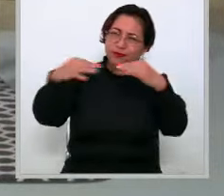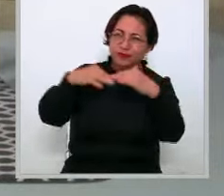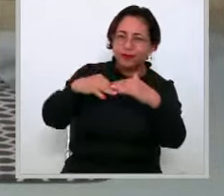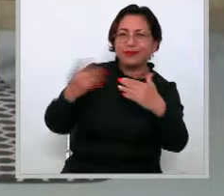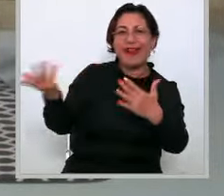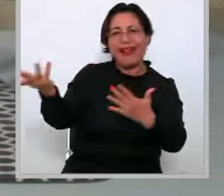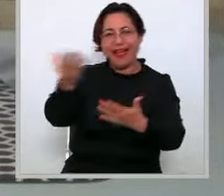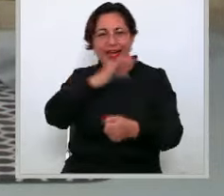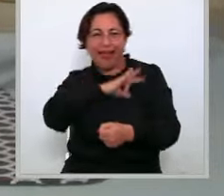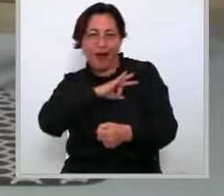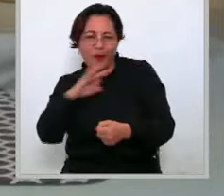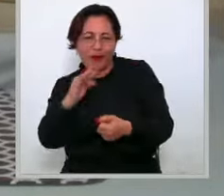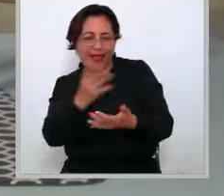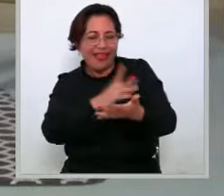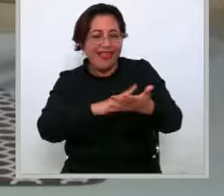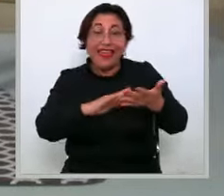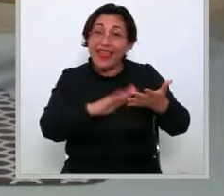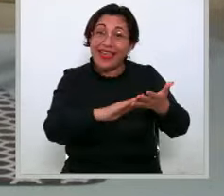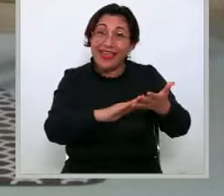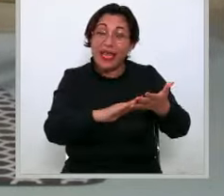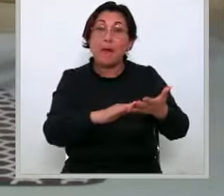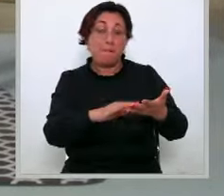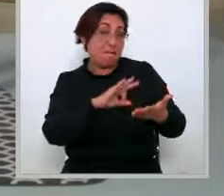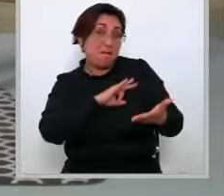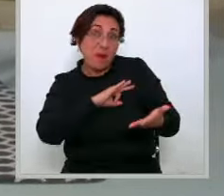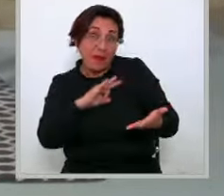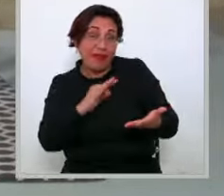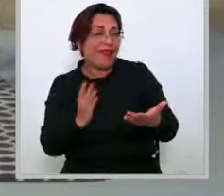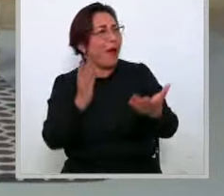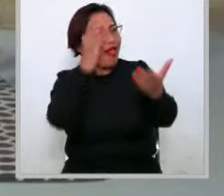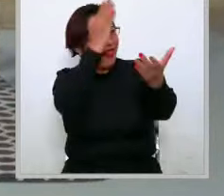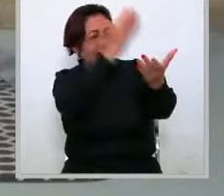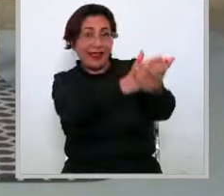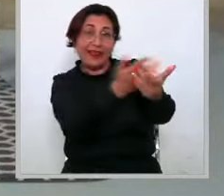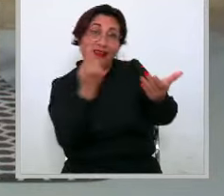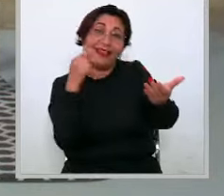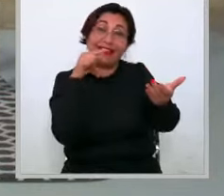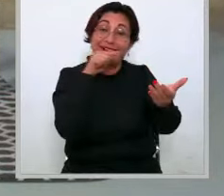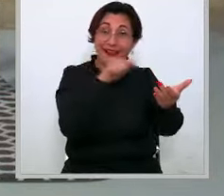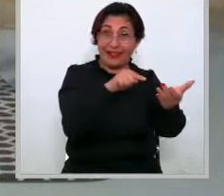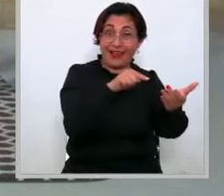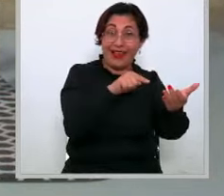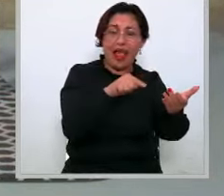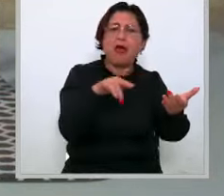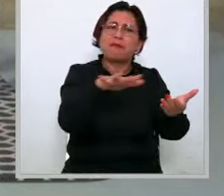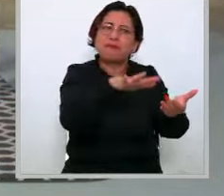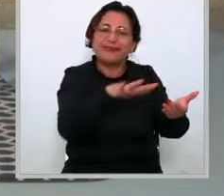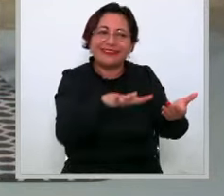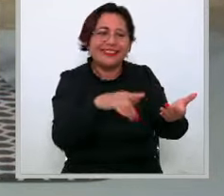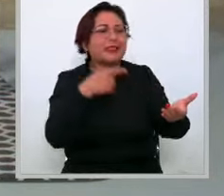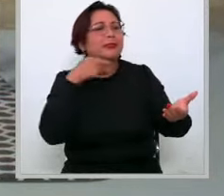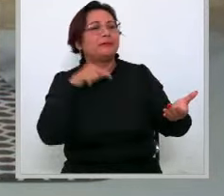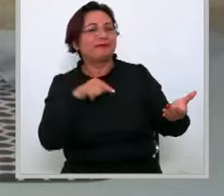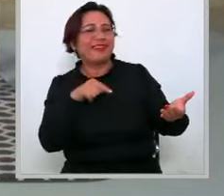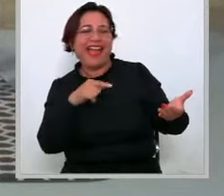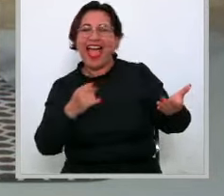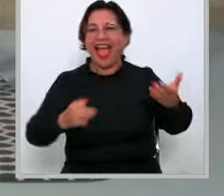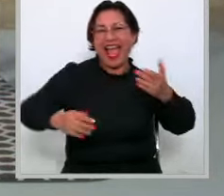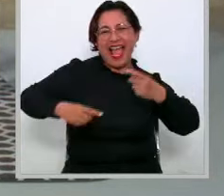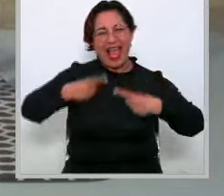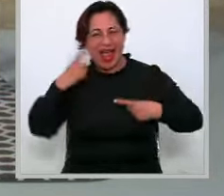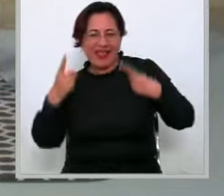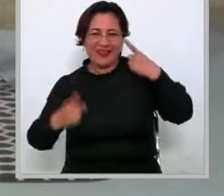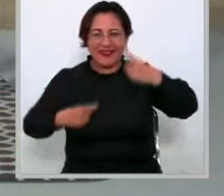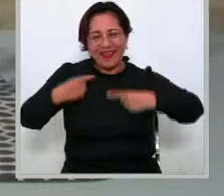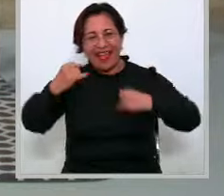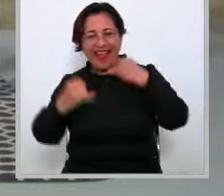de la rutina, ir con la familia entera, disfrutar de momentos también con la comunidad, en la que lo cual podemos obviamente aprovechar para divertirnos y jugar.